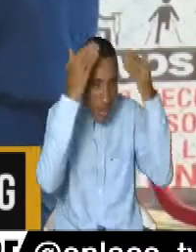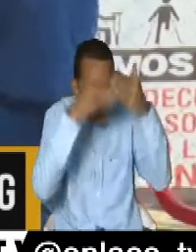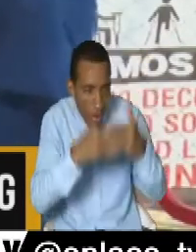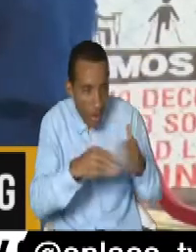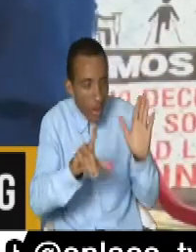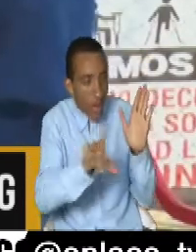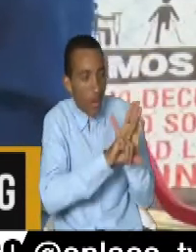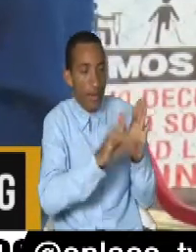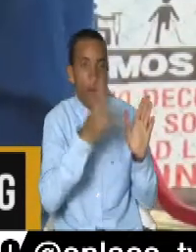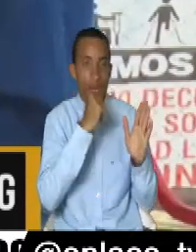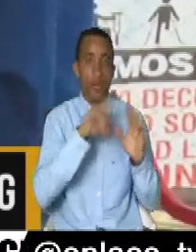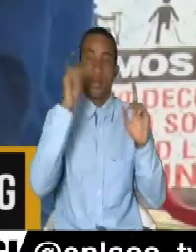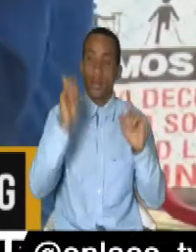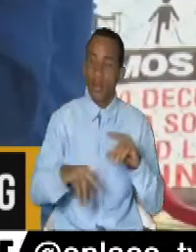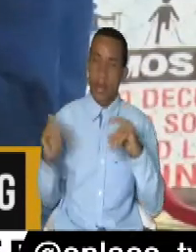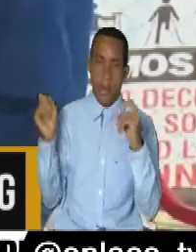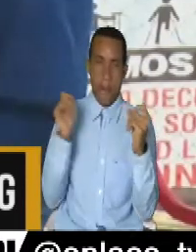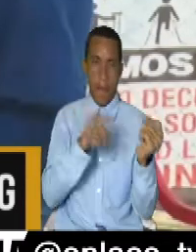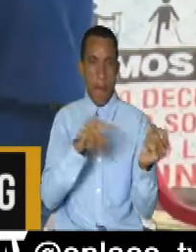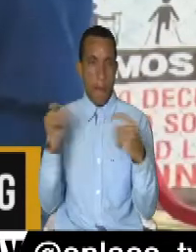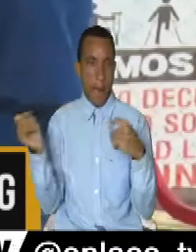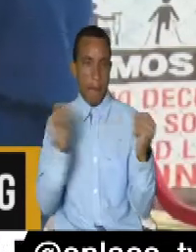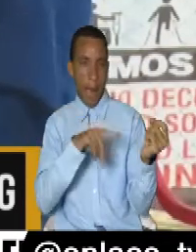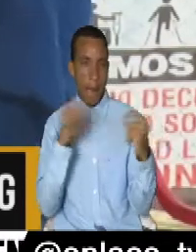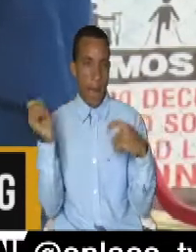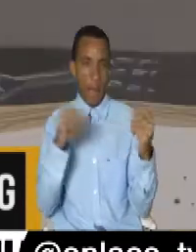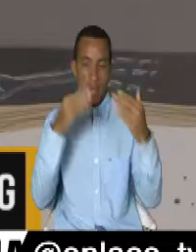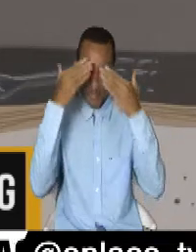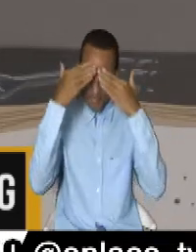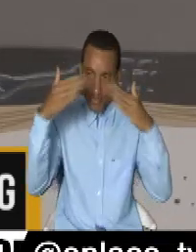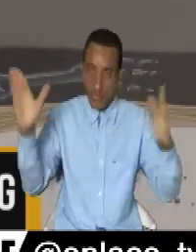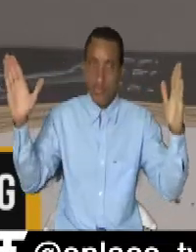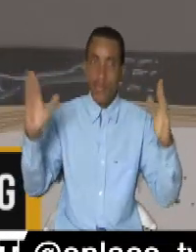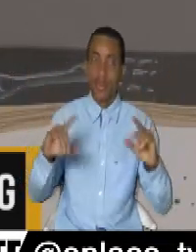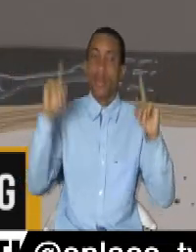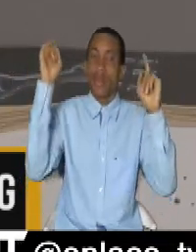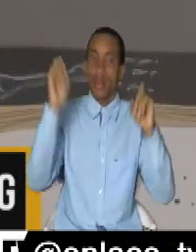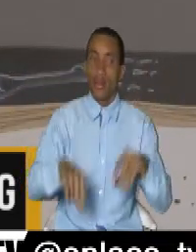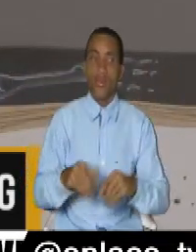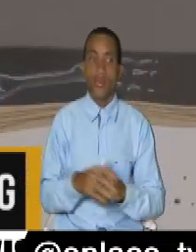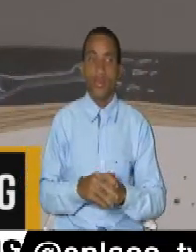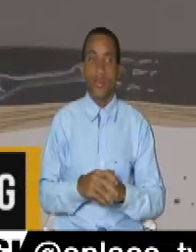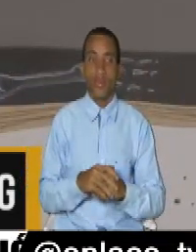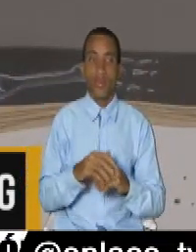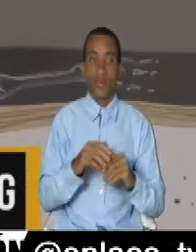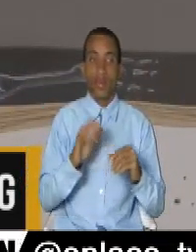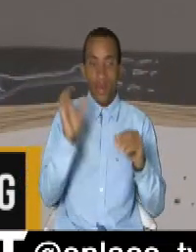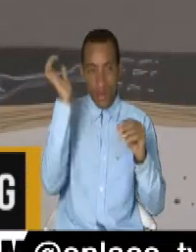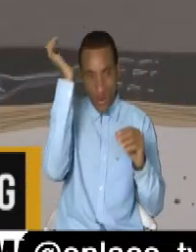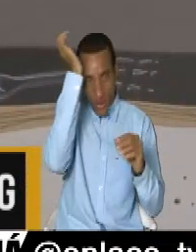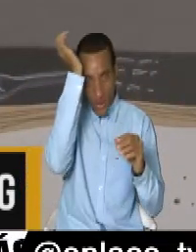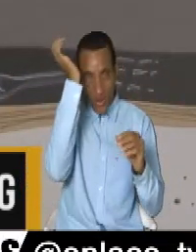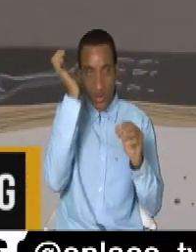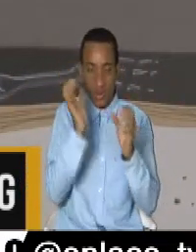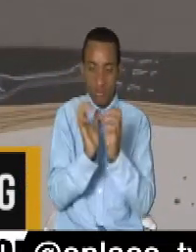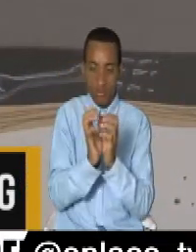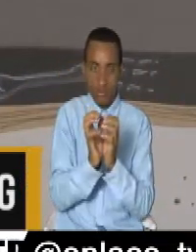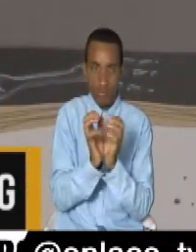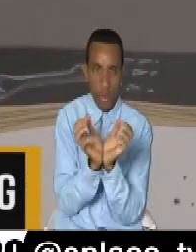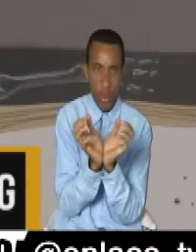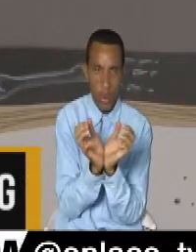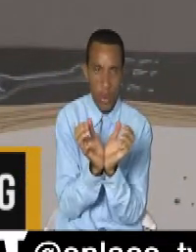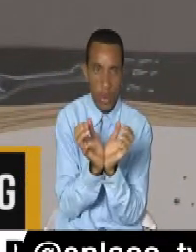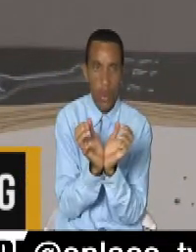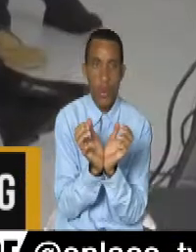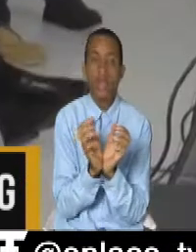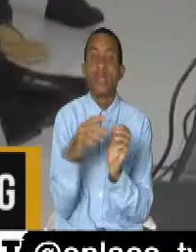debate democrático y que tiene que ser muy participativo y muy plural. Explotación de petróleo de la roca generadora o roca madre es lo que representa